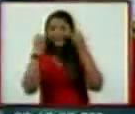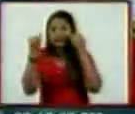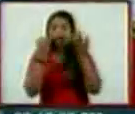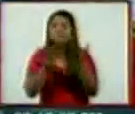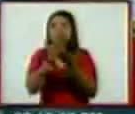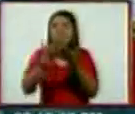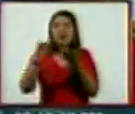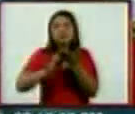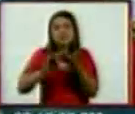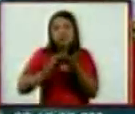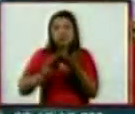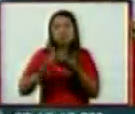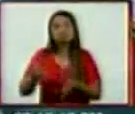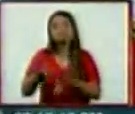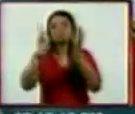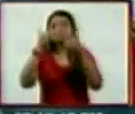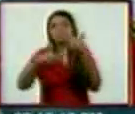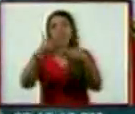soluciones que